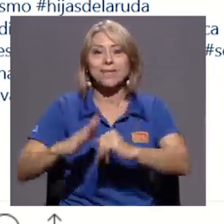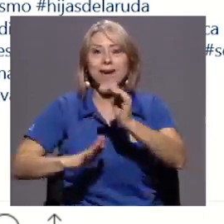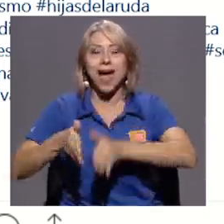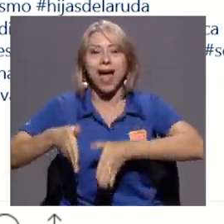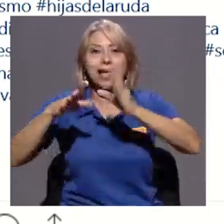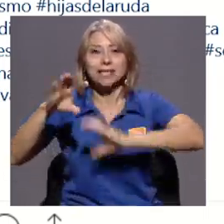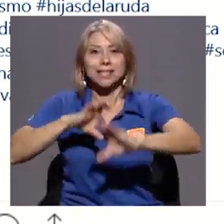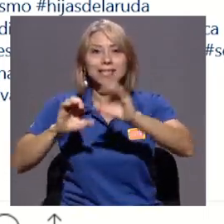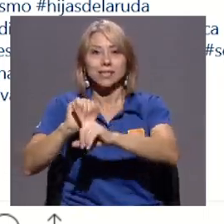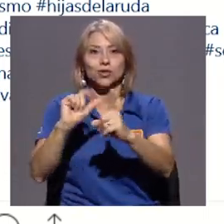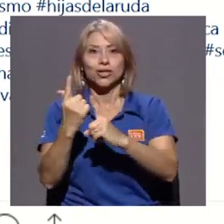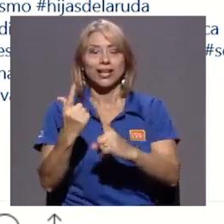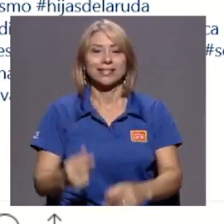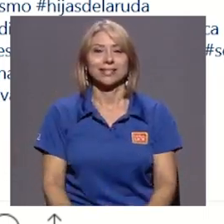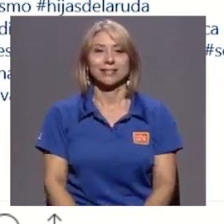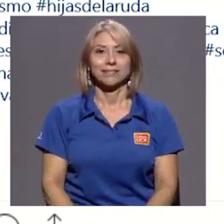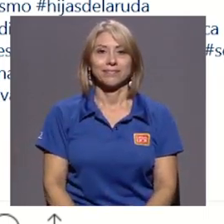¡Gracias!